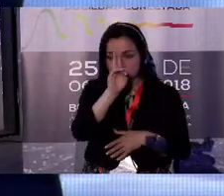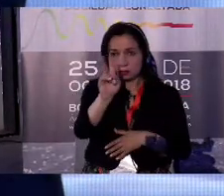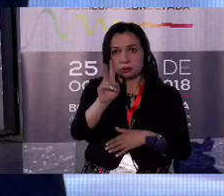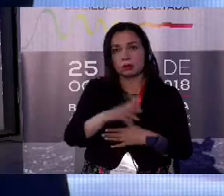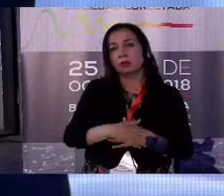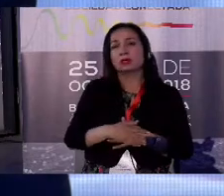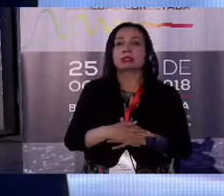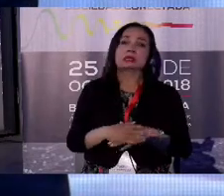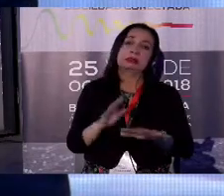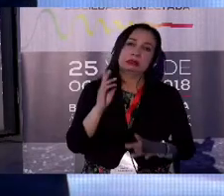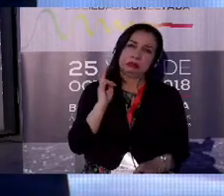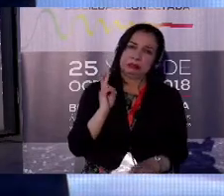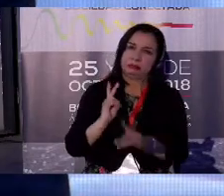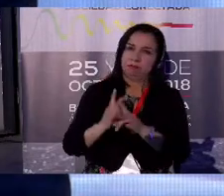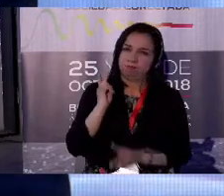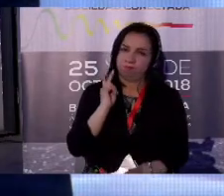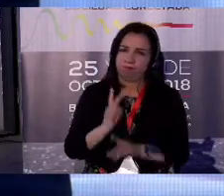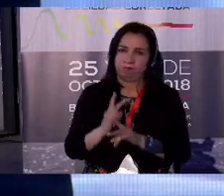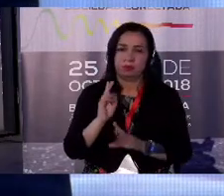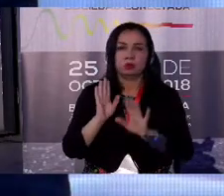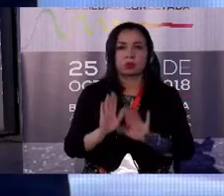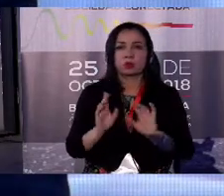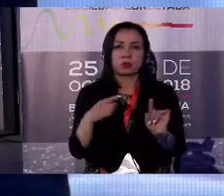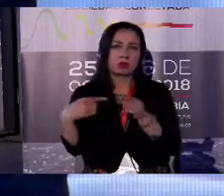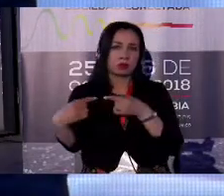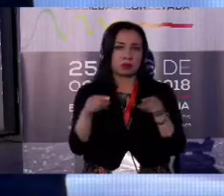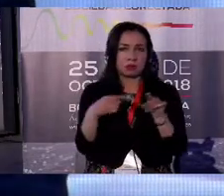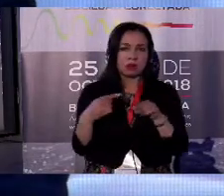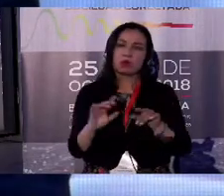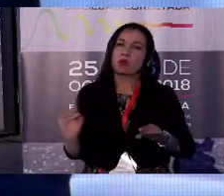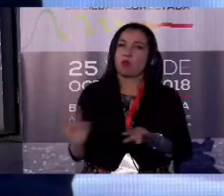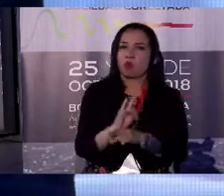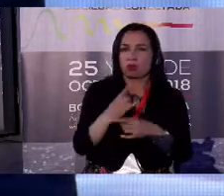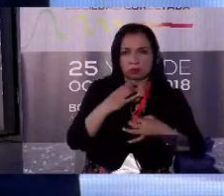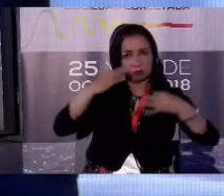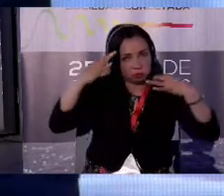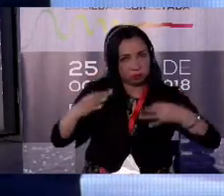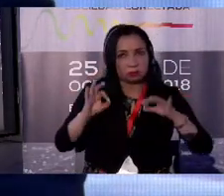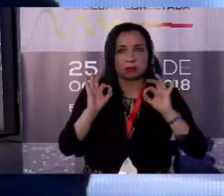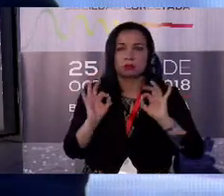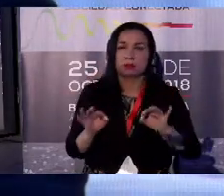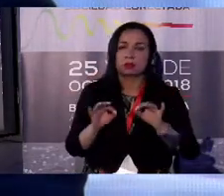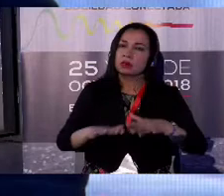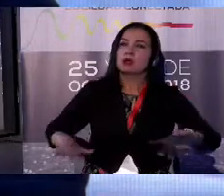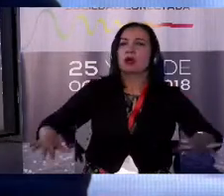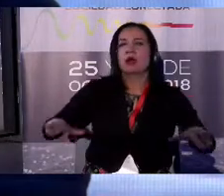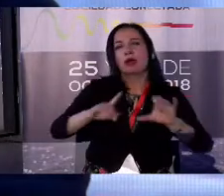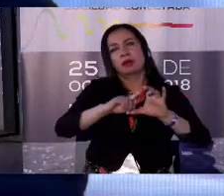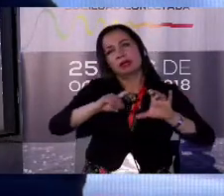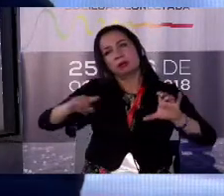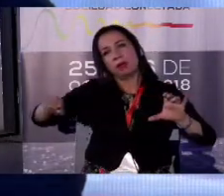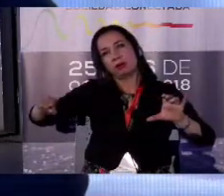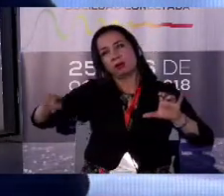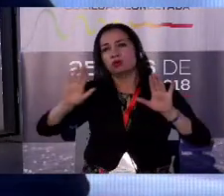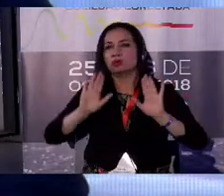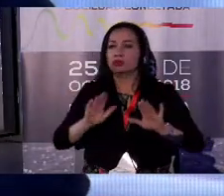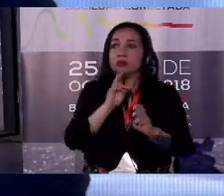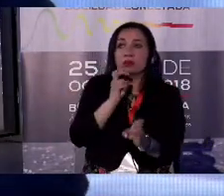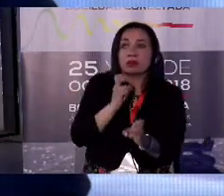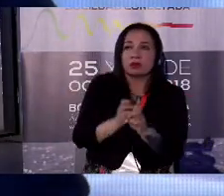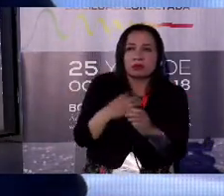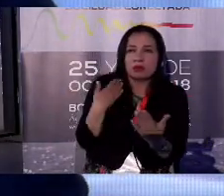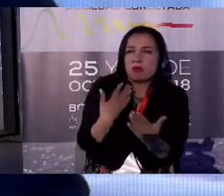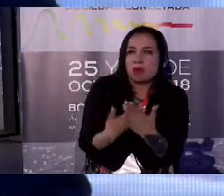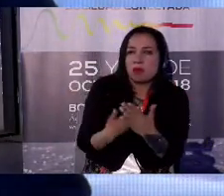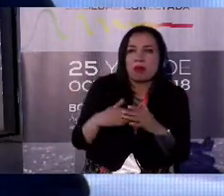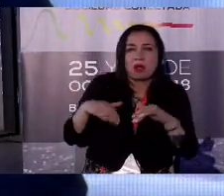Es muy peligroso el debate de cuando nos metemos a lo que es el uso eficiente del espectro, porque es algo muy difícil de probar, es algo con lo cual hay